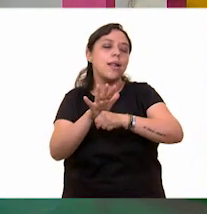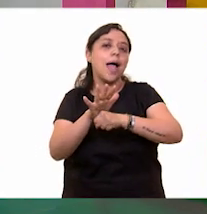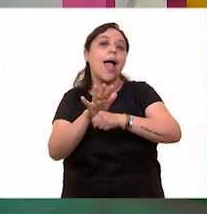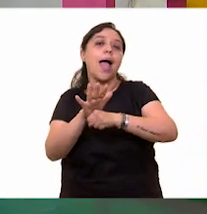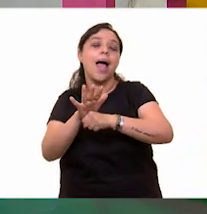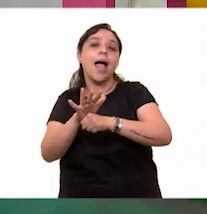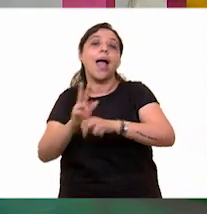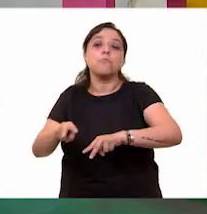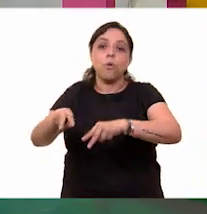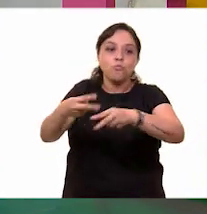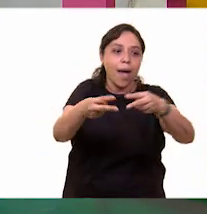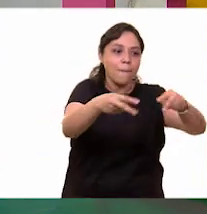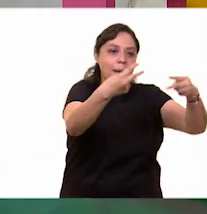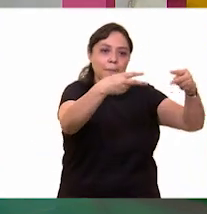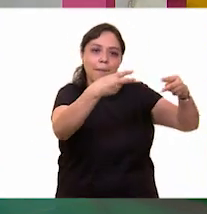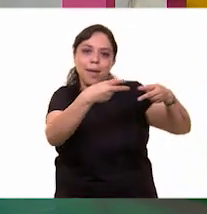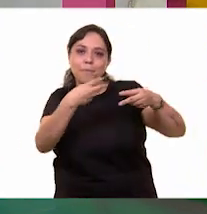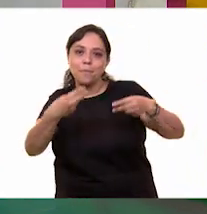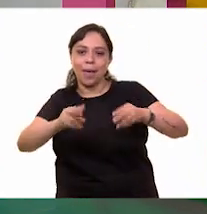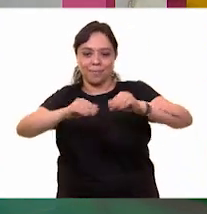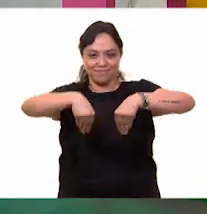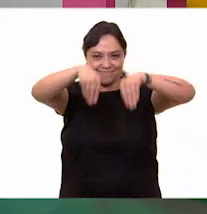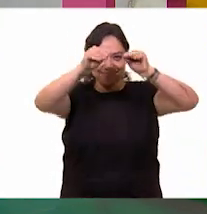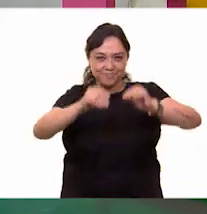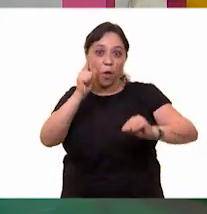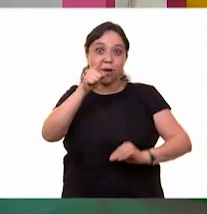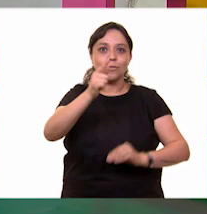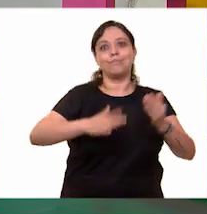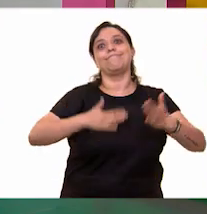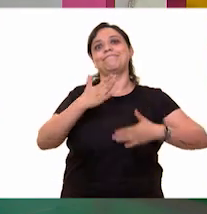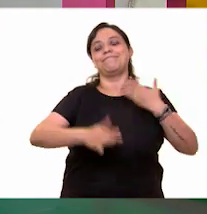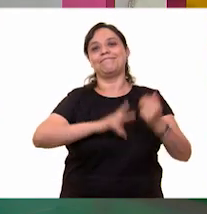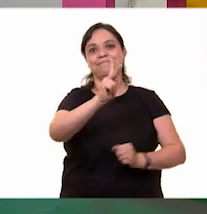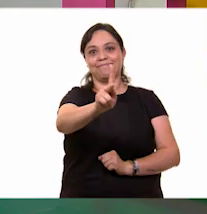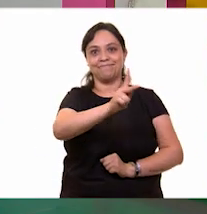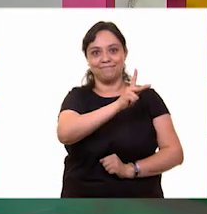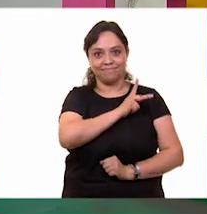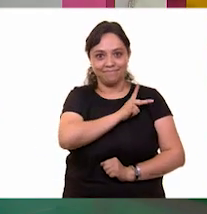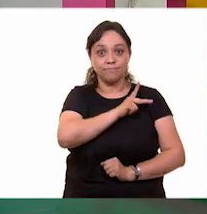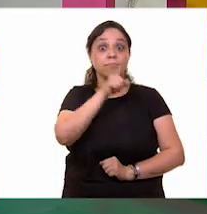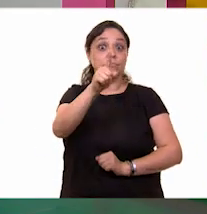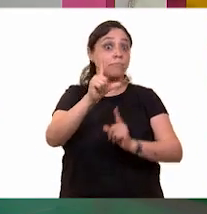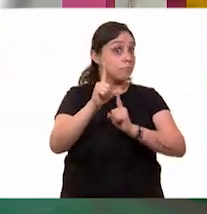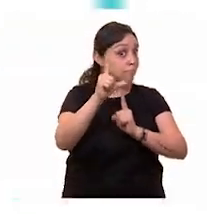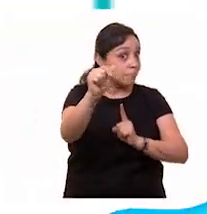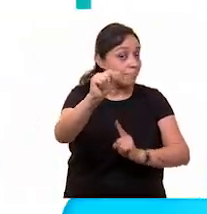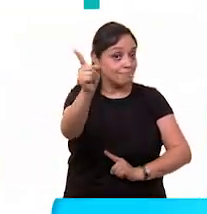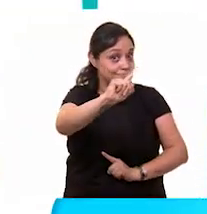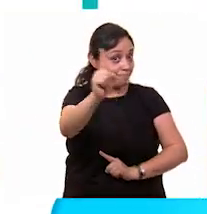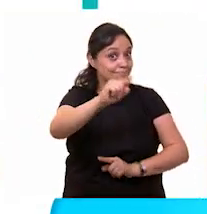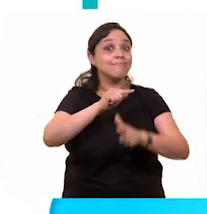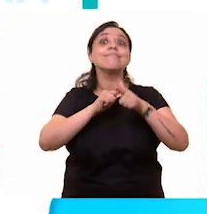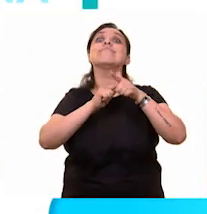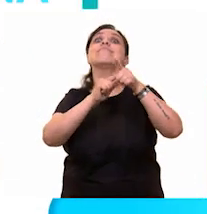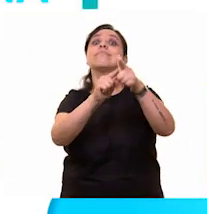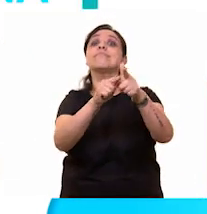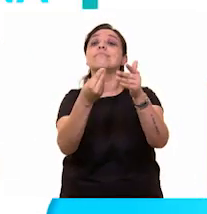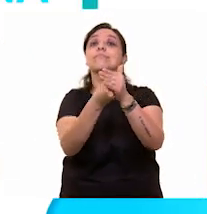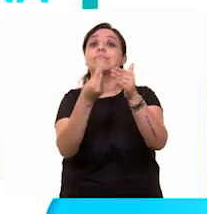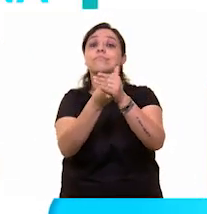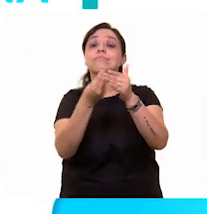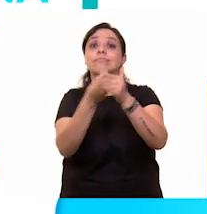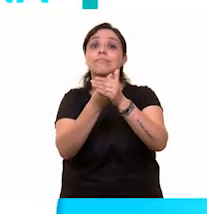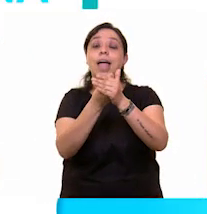cooperativa de manteles. Esperamos que lo hayan disfrutado tanto como nosotros. Ah, y no te vayas porque continuamos con...